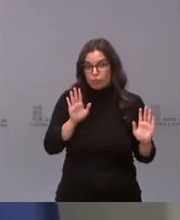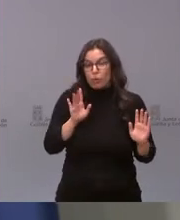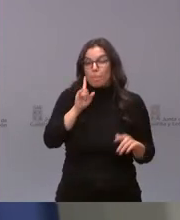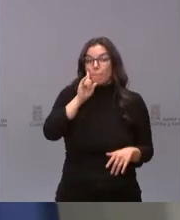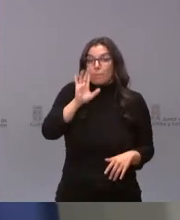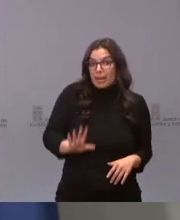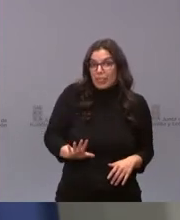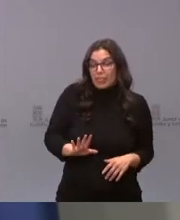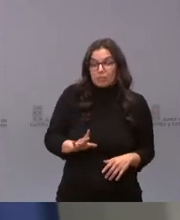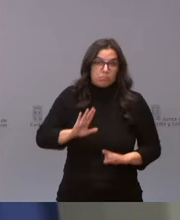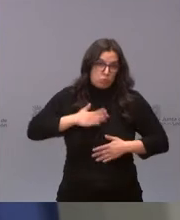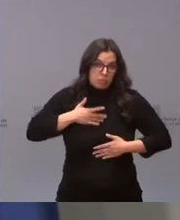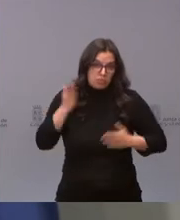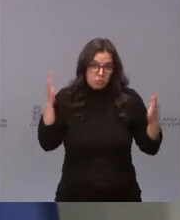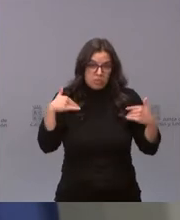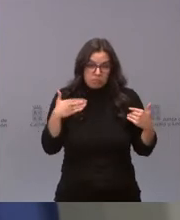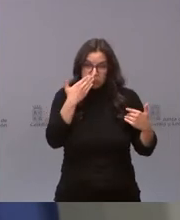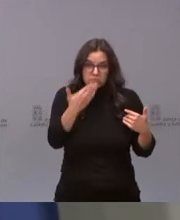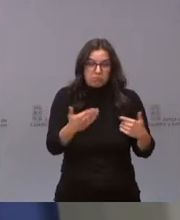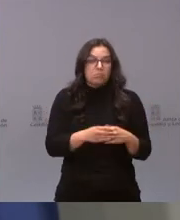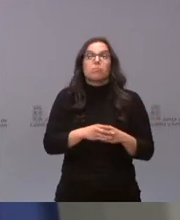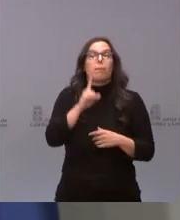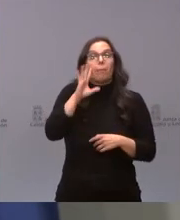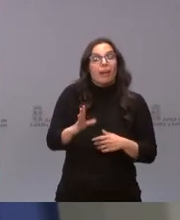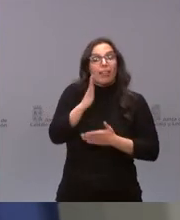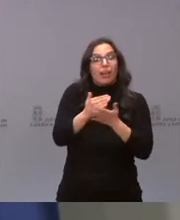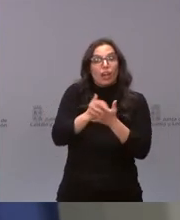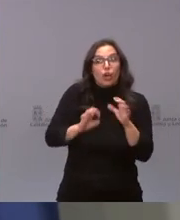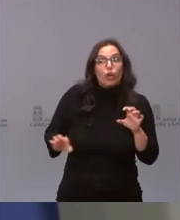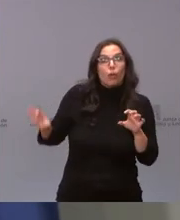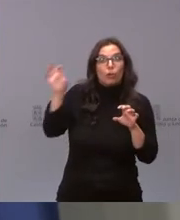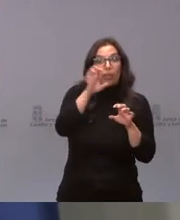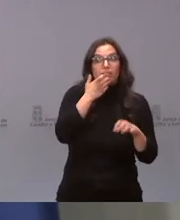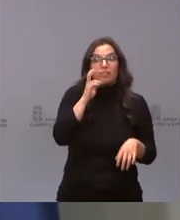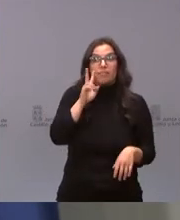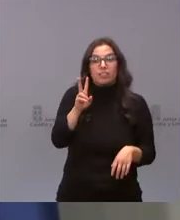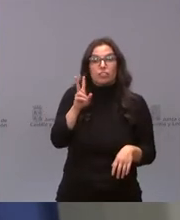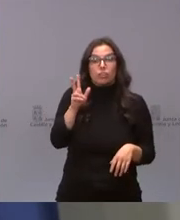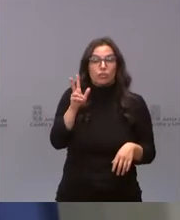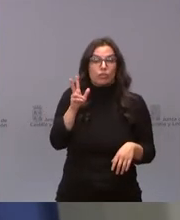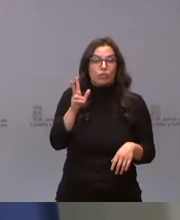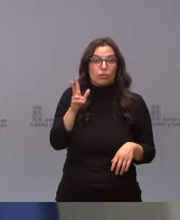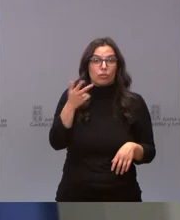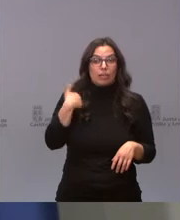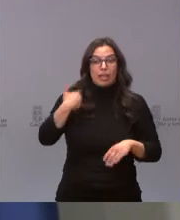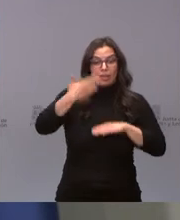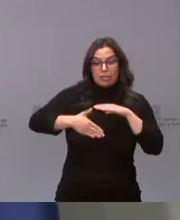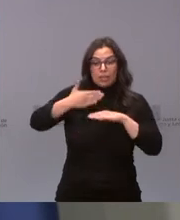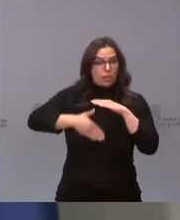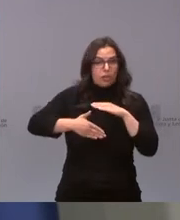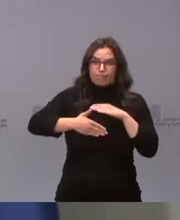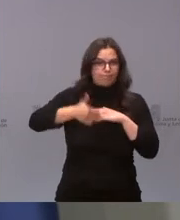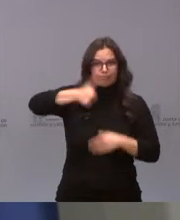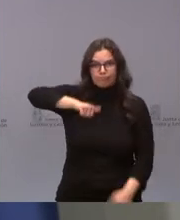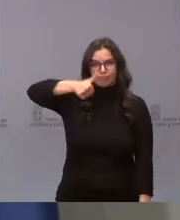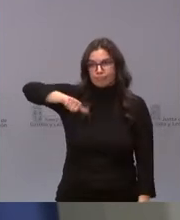y he de decir que no me sorprende, que las comunidades autónomas que han visto limitadas sus restricciones por los tribunales